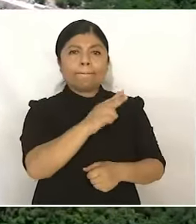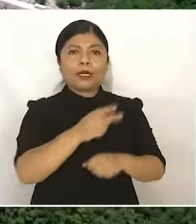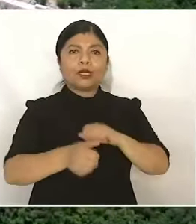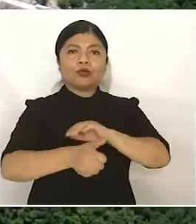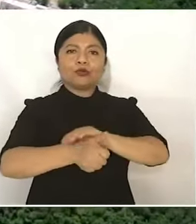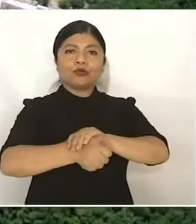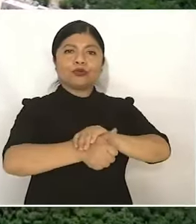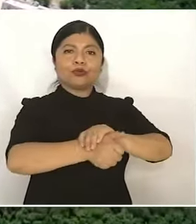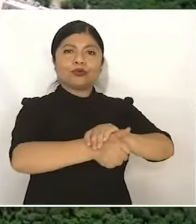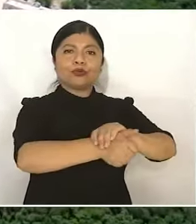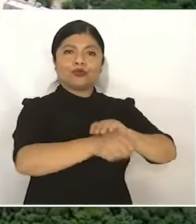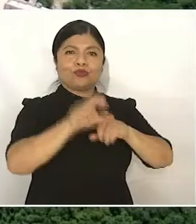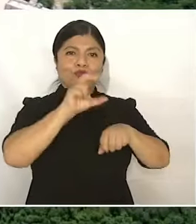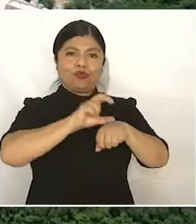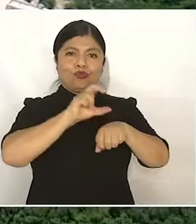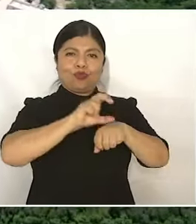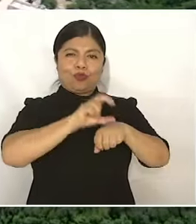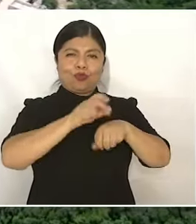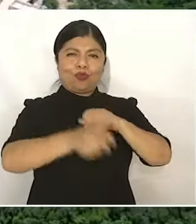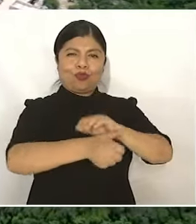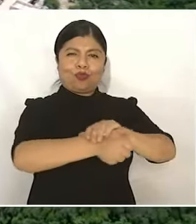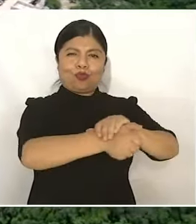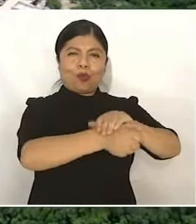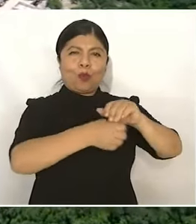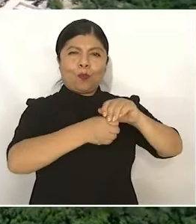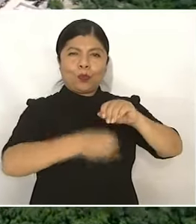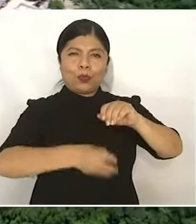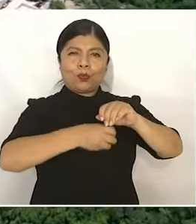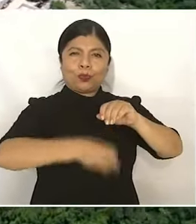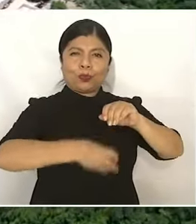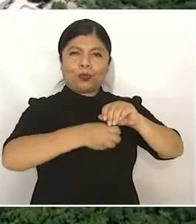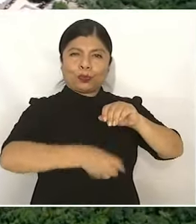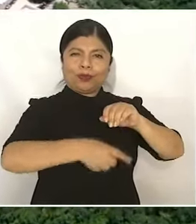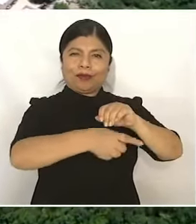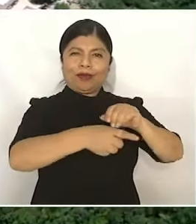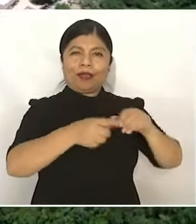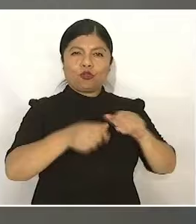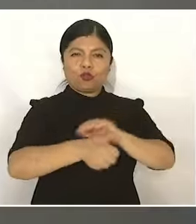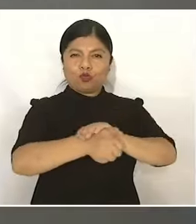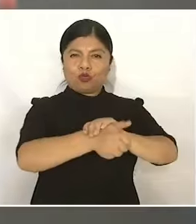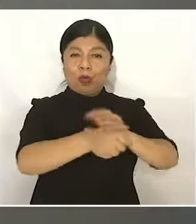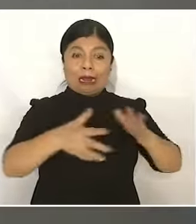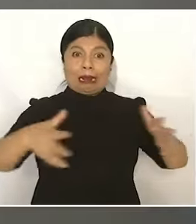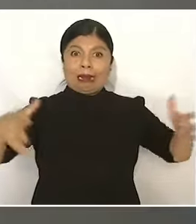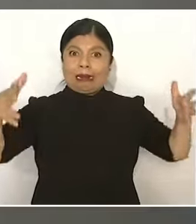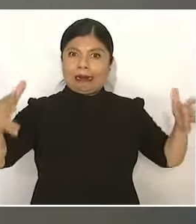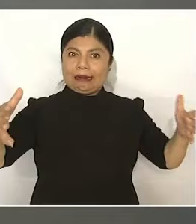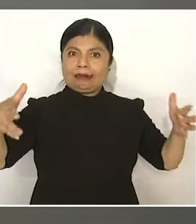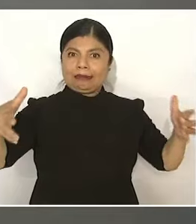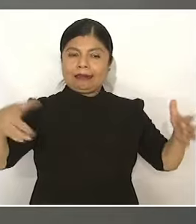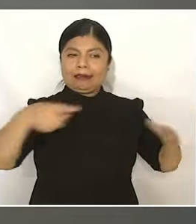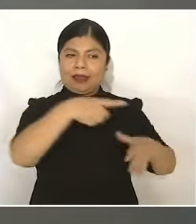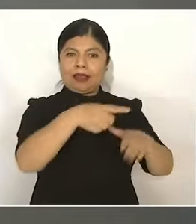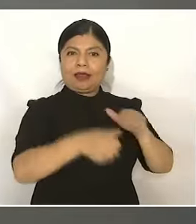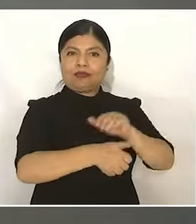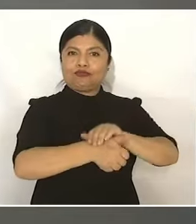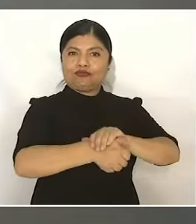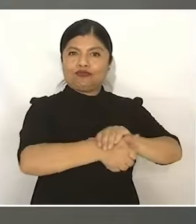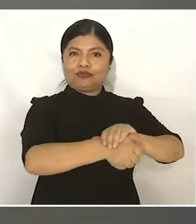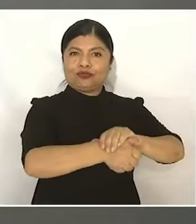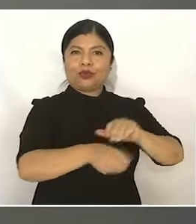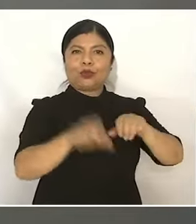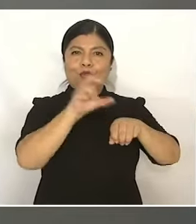costa, ¿sí? Las tortugas, las caguamas, tortugas grandes que llegan a poner ahí. Eso hay